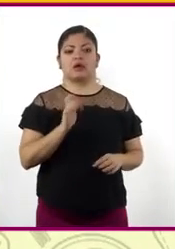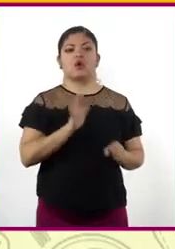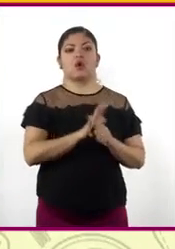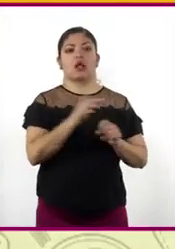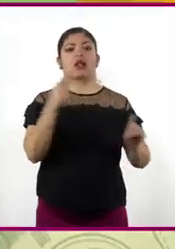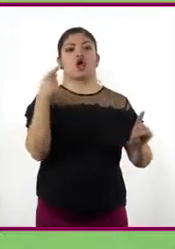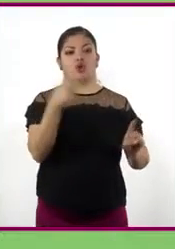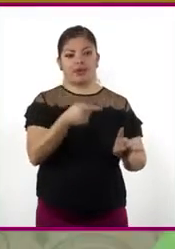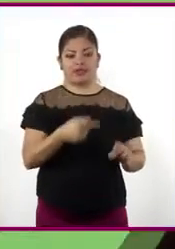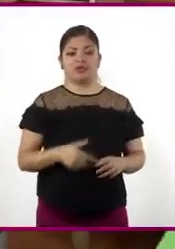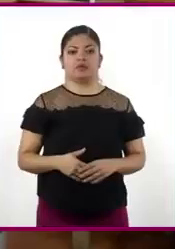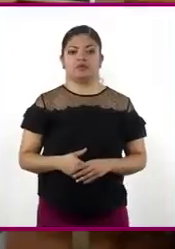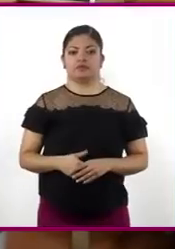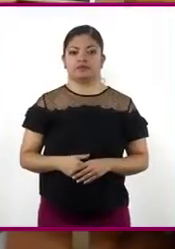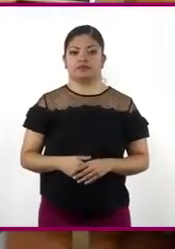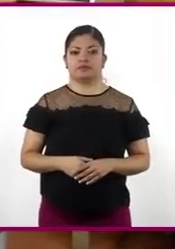objetivos.